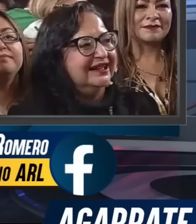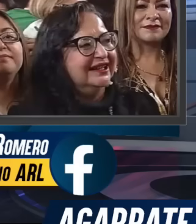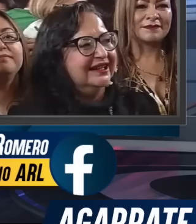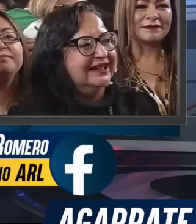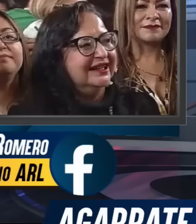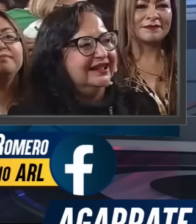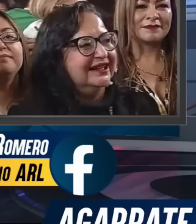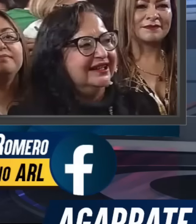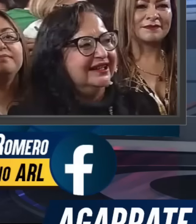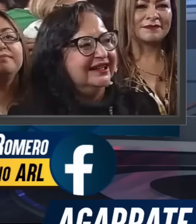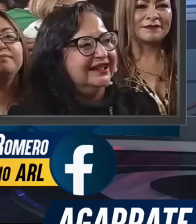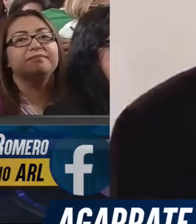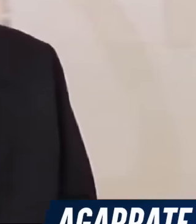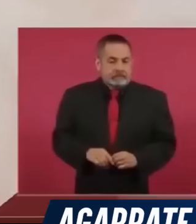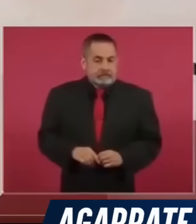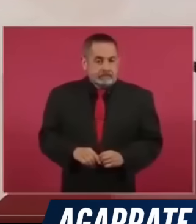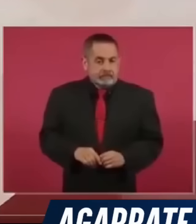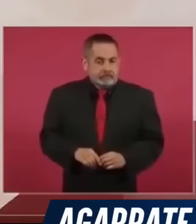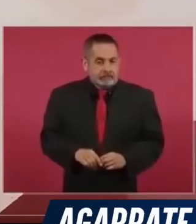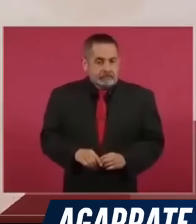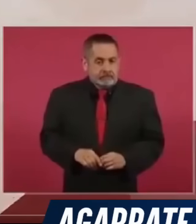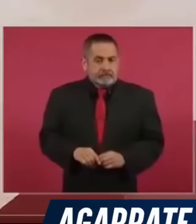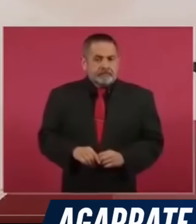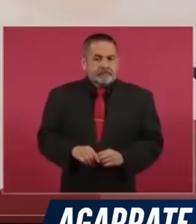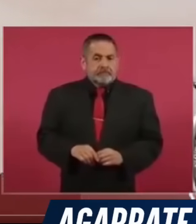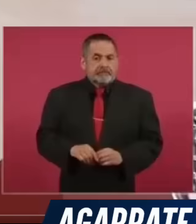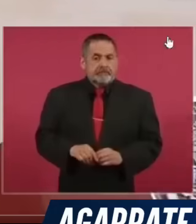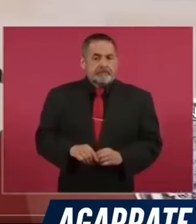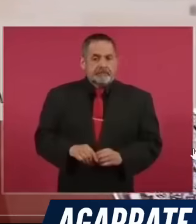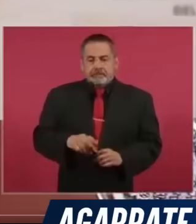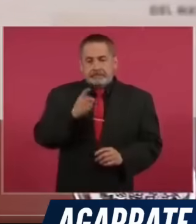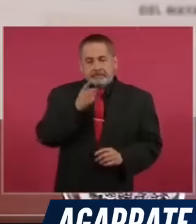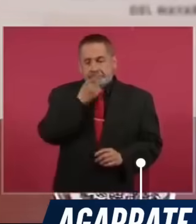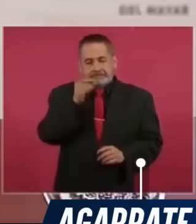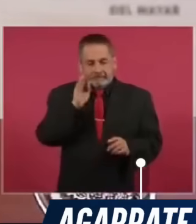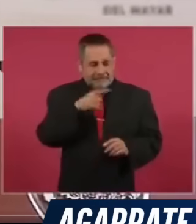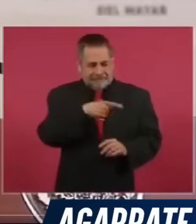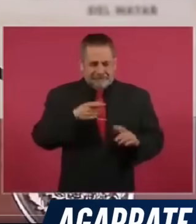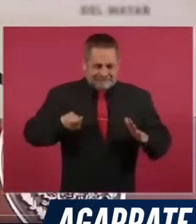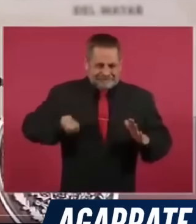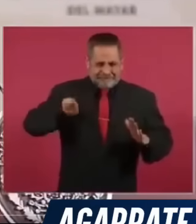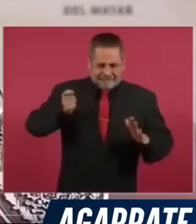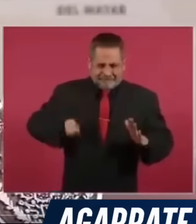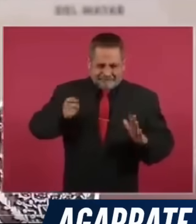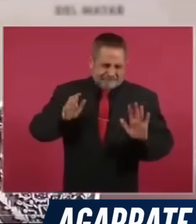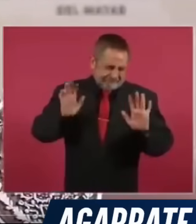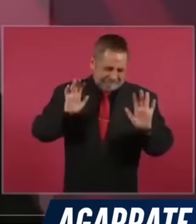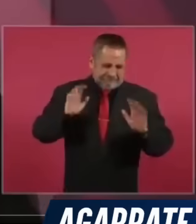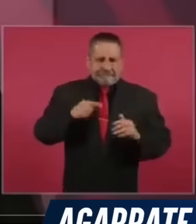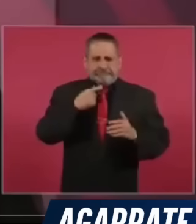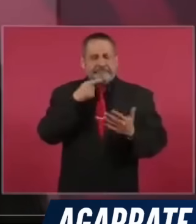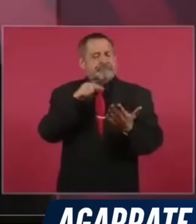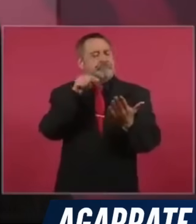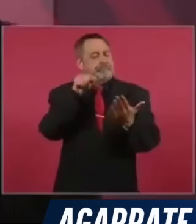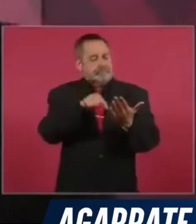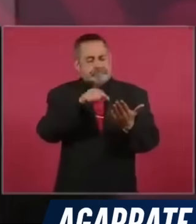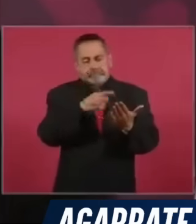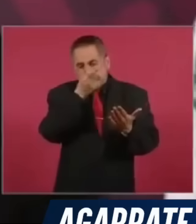vamos a escuchar lo que dijo el presidente en esa sentencia se